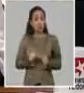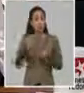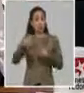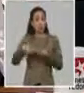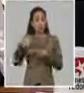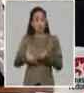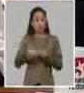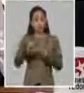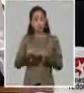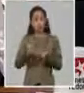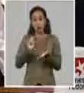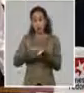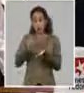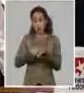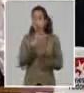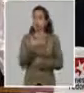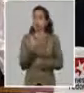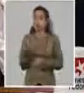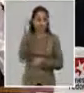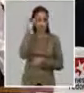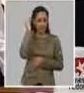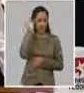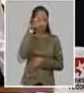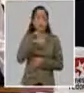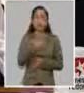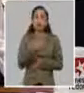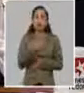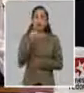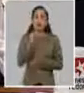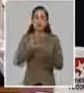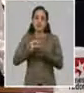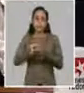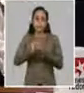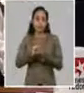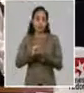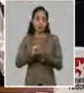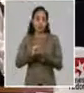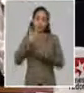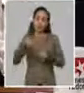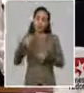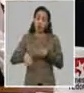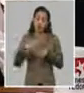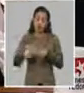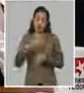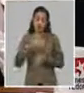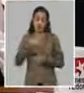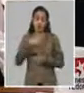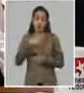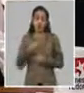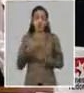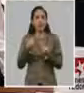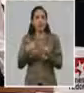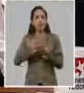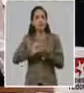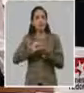productos normados, nosotros conscientes de elevar ese servicio hasta donde los recursos no los permitan y acercar ese servicio a